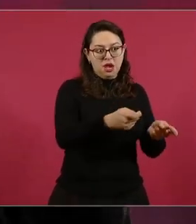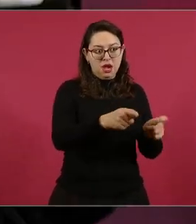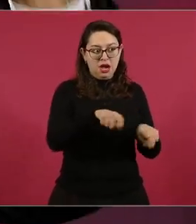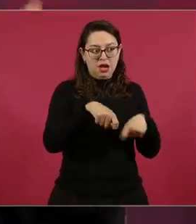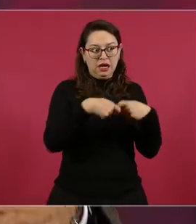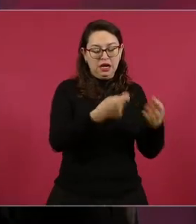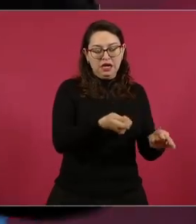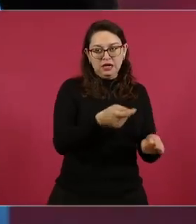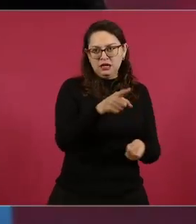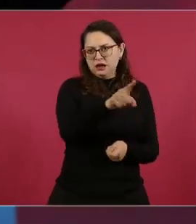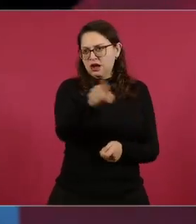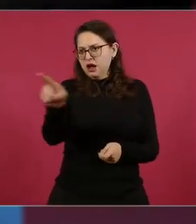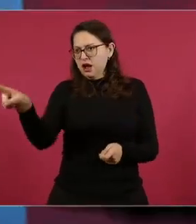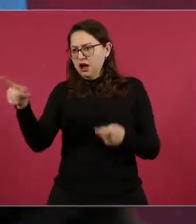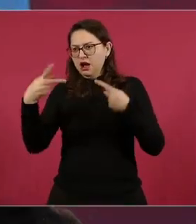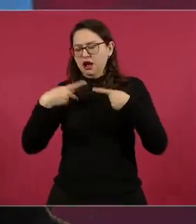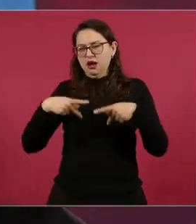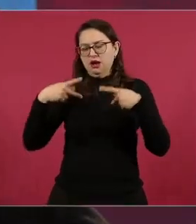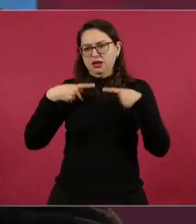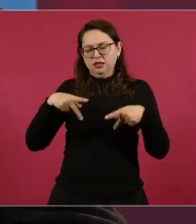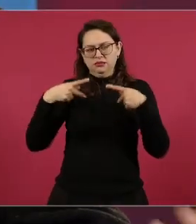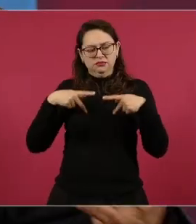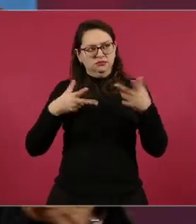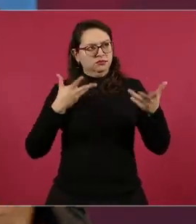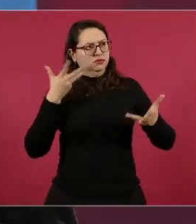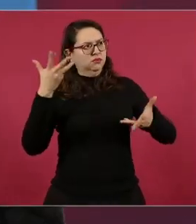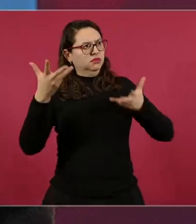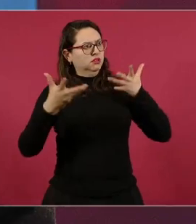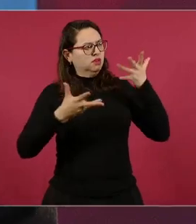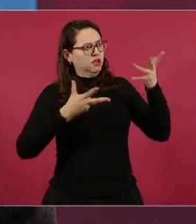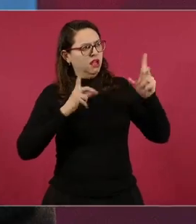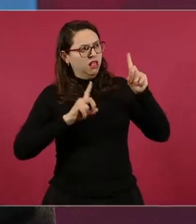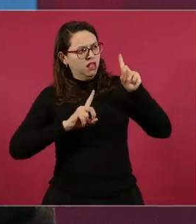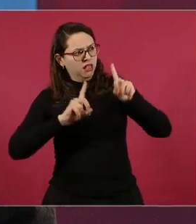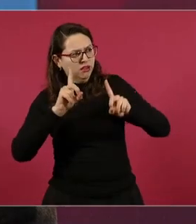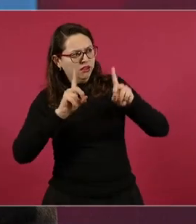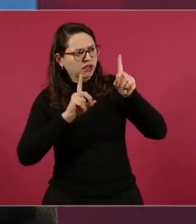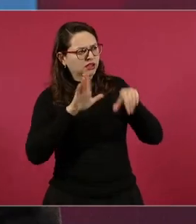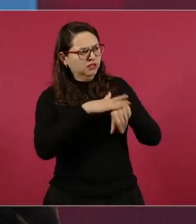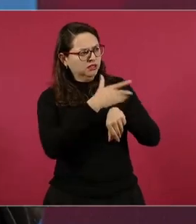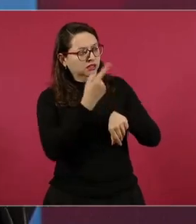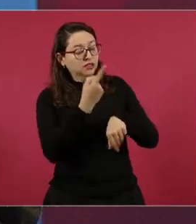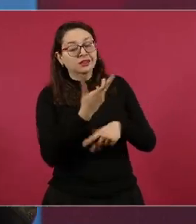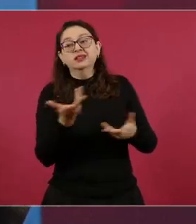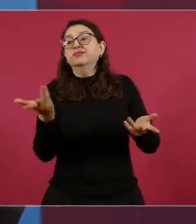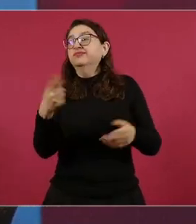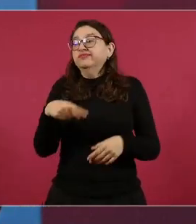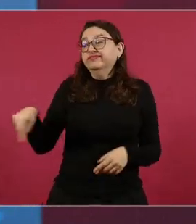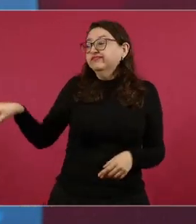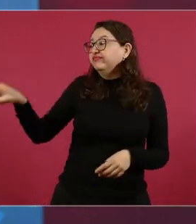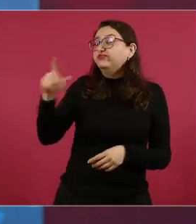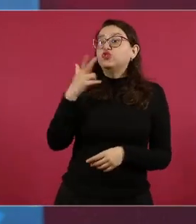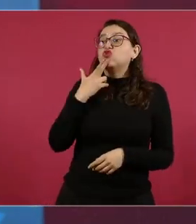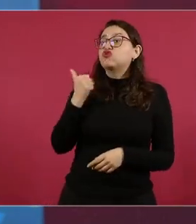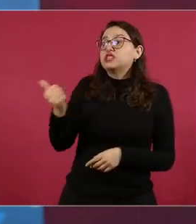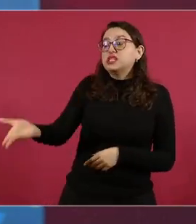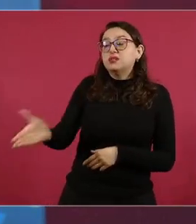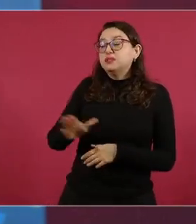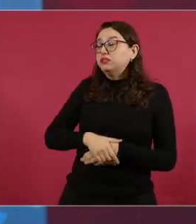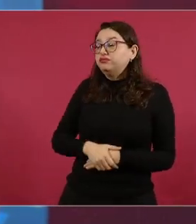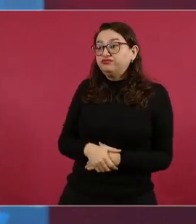mucho diciendo que no funcionaban las empresas públicas, que qué barbaridad, no se podía hablar por